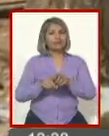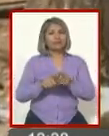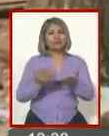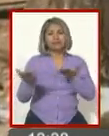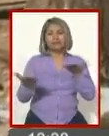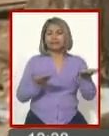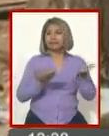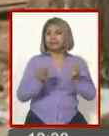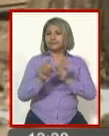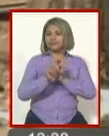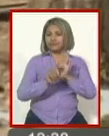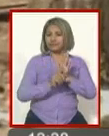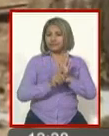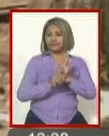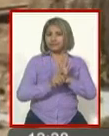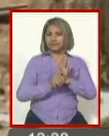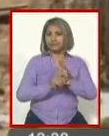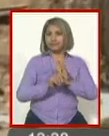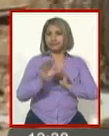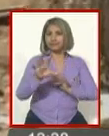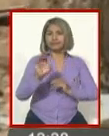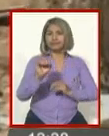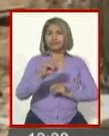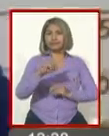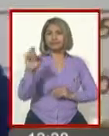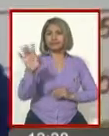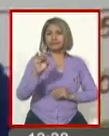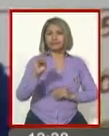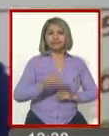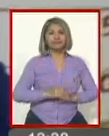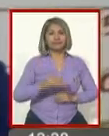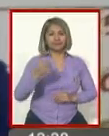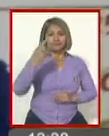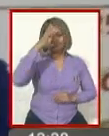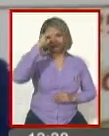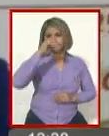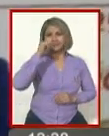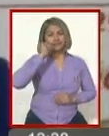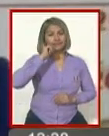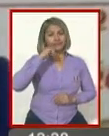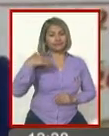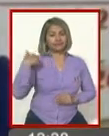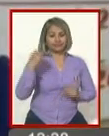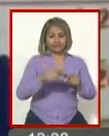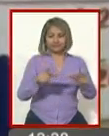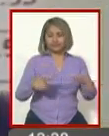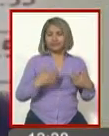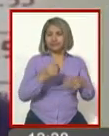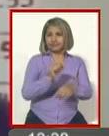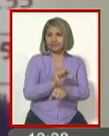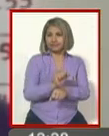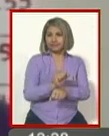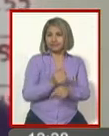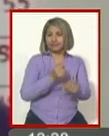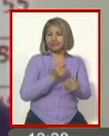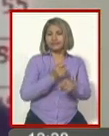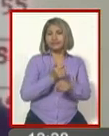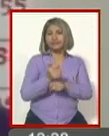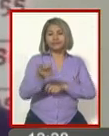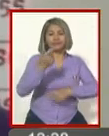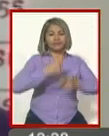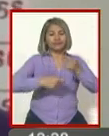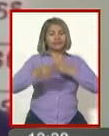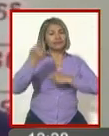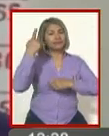servicios sexuales por montos de entre 50 y 100 bolivianos. 2 varones y una mujer, dueños de los locales, fueron aprehendidos por el delito de trata